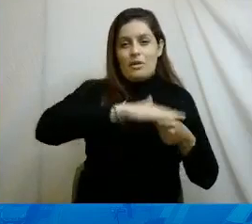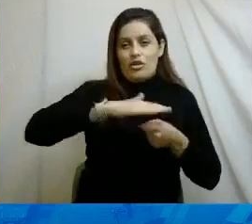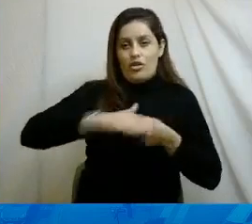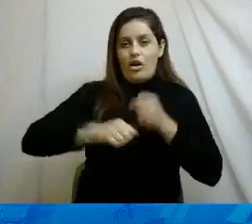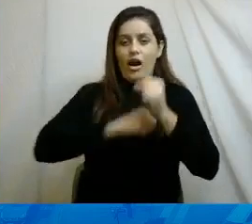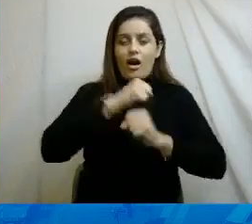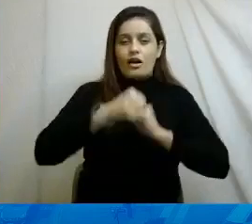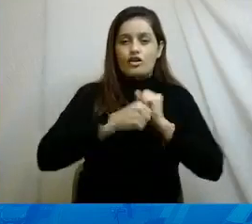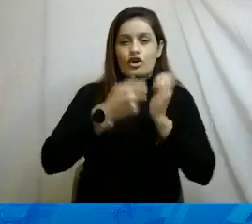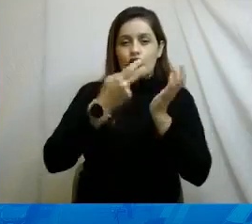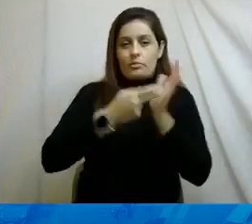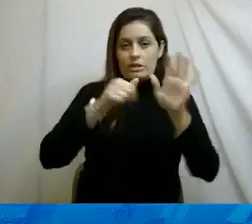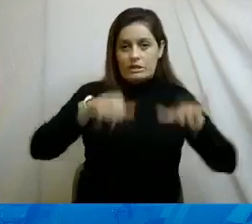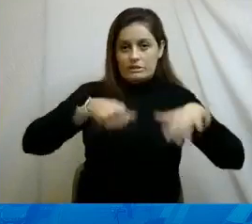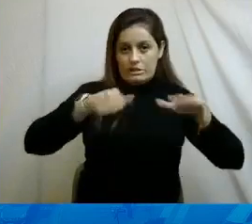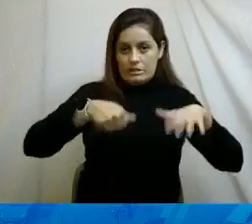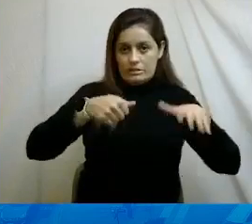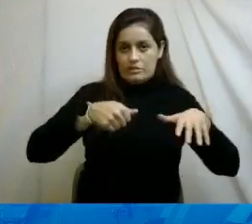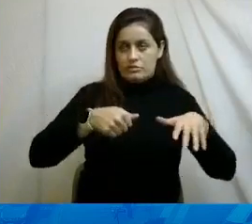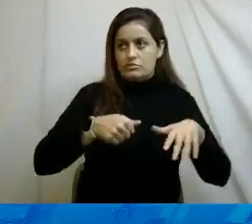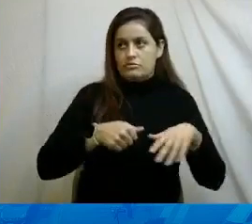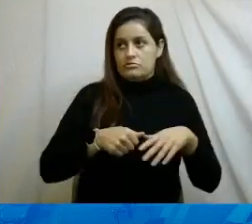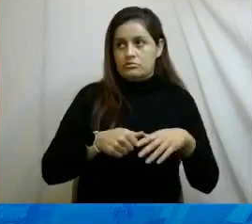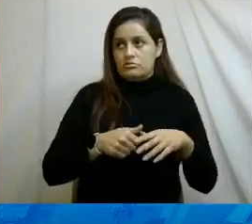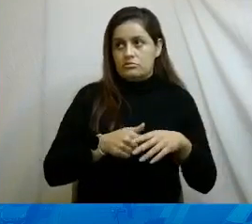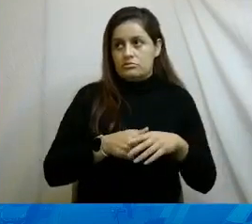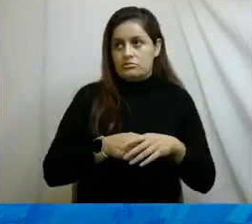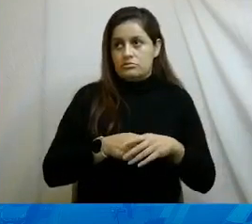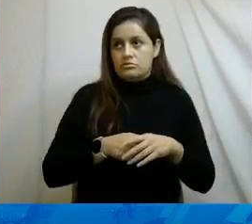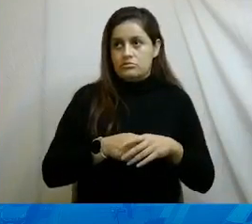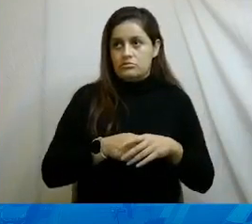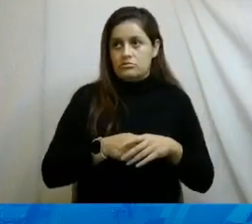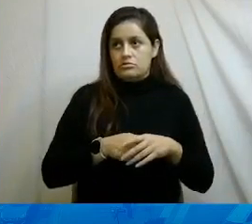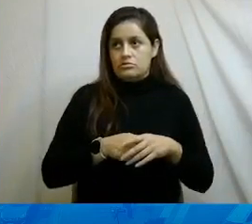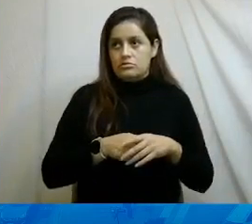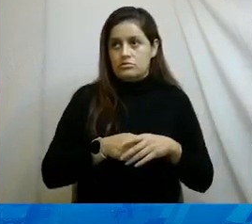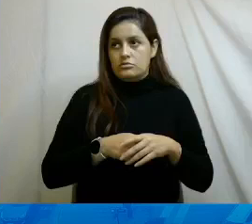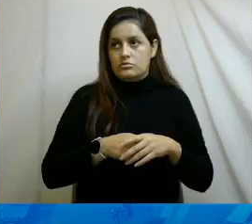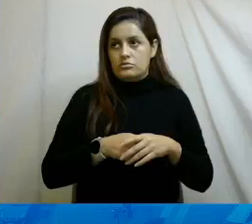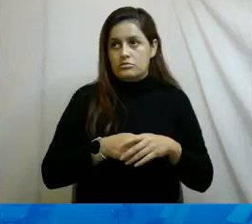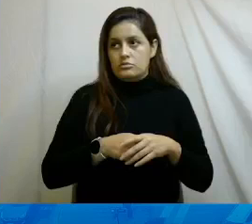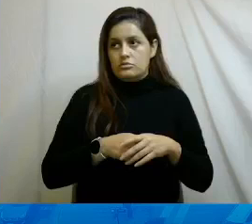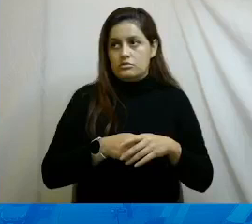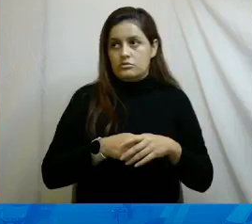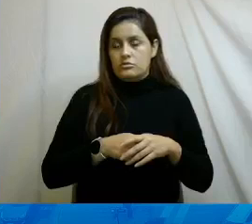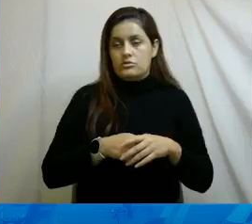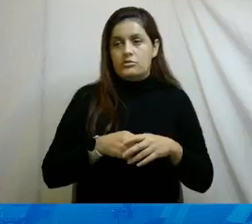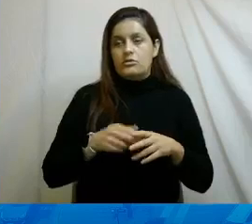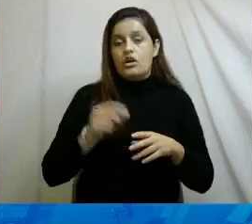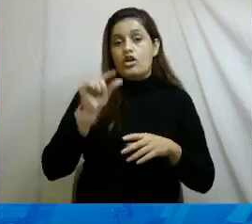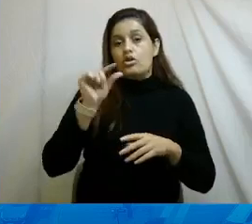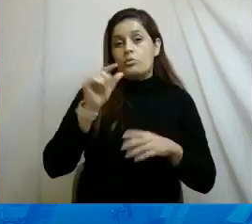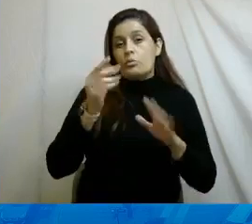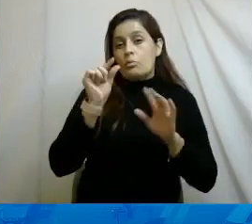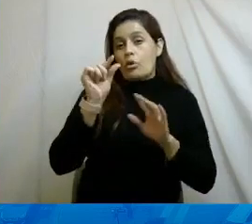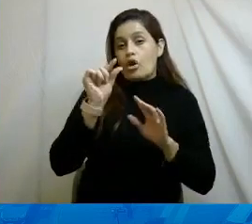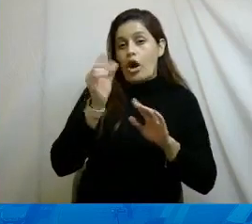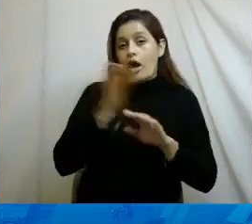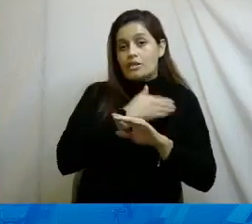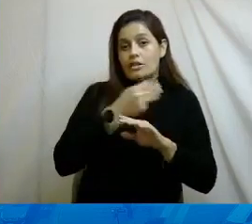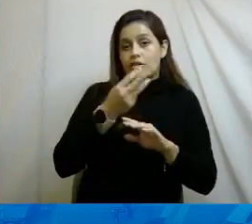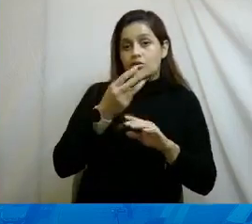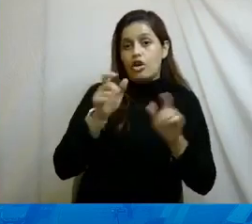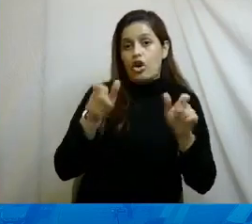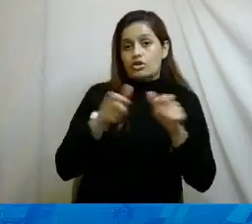año 2016, ¿cierto? Casi 1.000 millones, 1.200 millones. hace unos consejos atrás logramos destrabar eso y